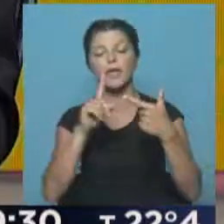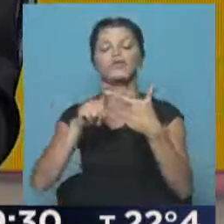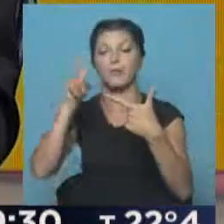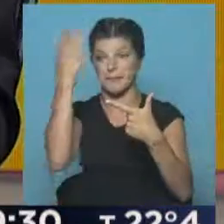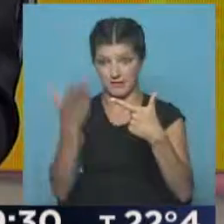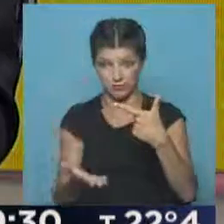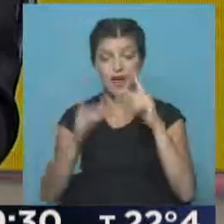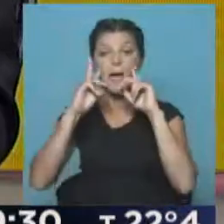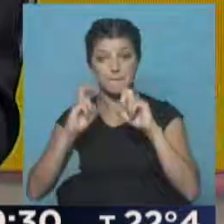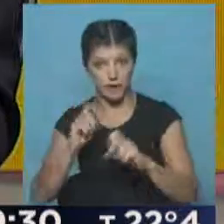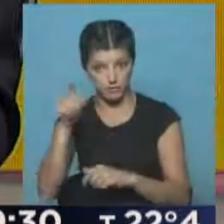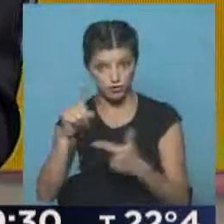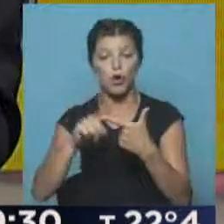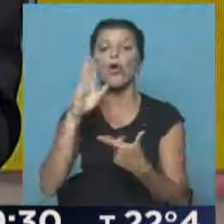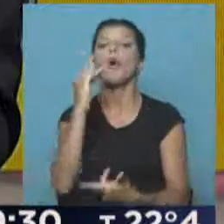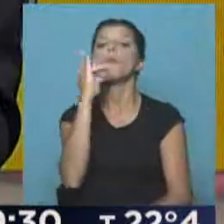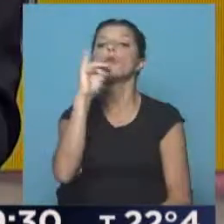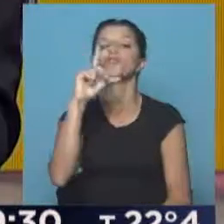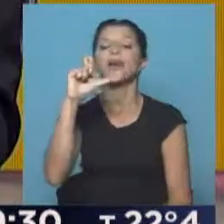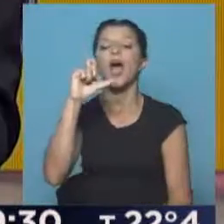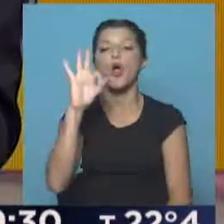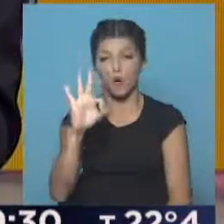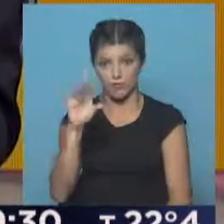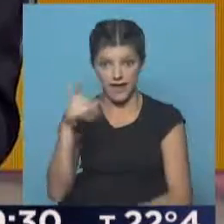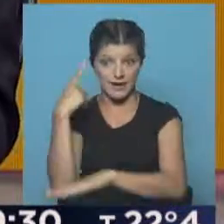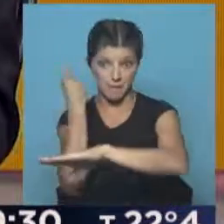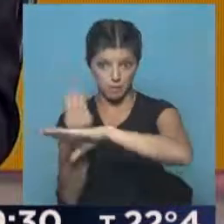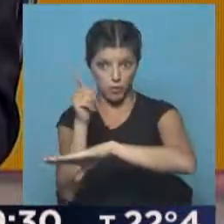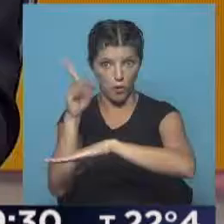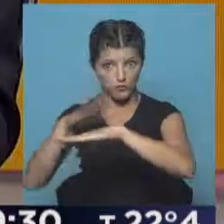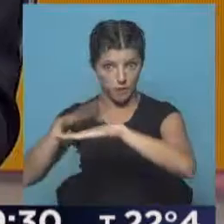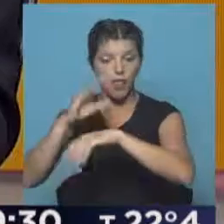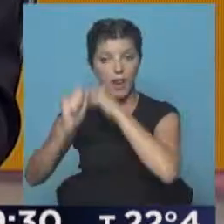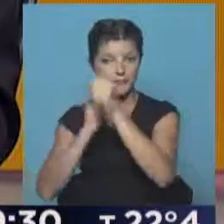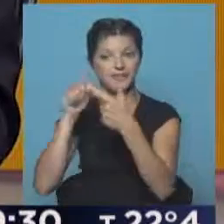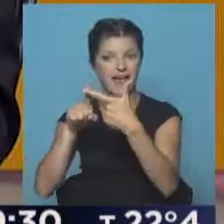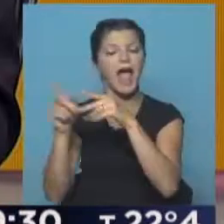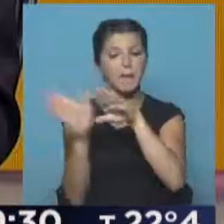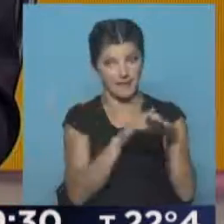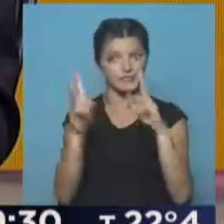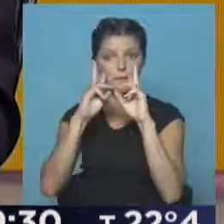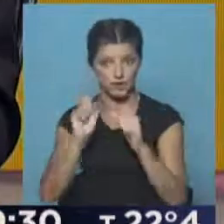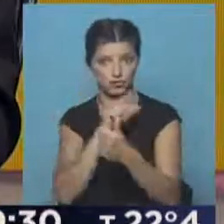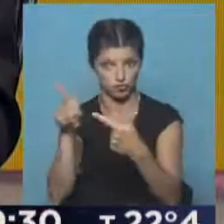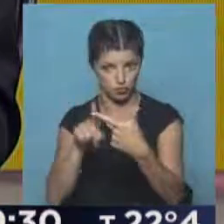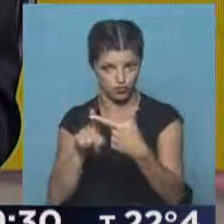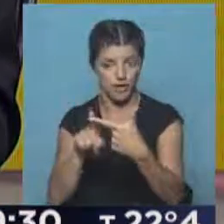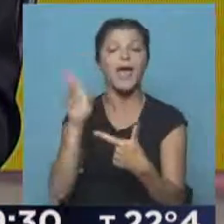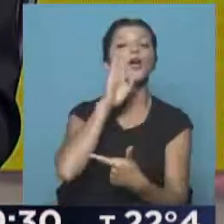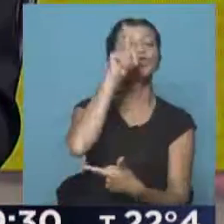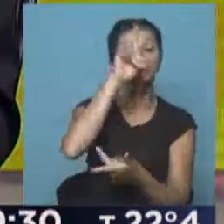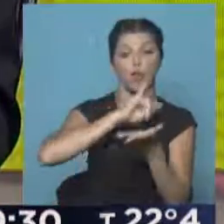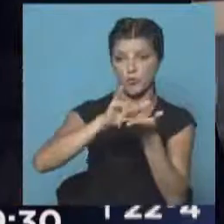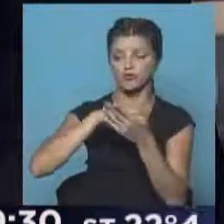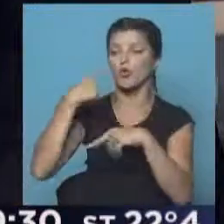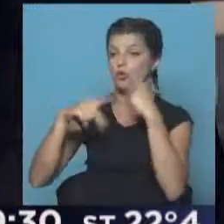Bursaco, que en tanto y en cuanto CEO de la compañía, él tiene su causa por la cual sigue en los Estados Unidos o en Nueva York bajo